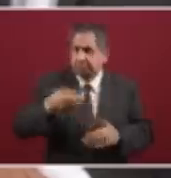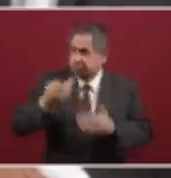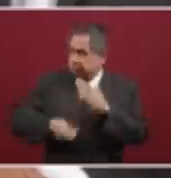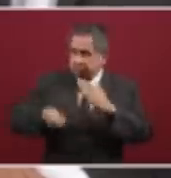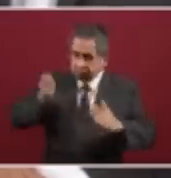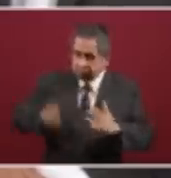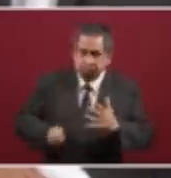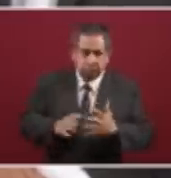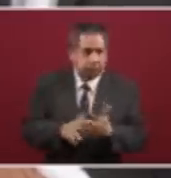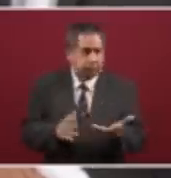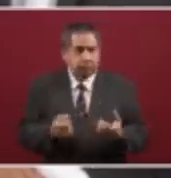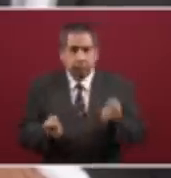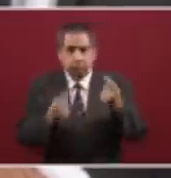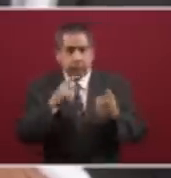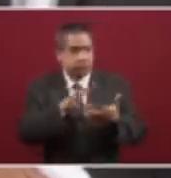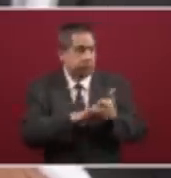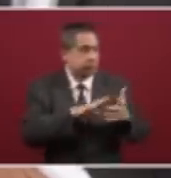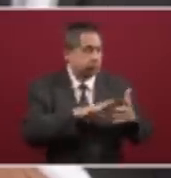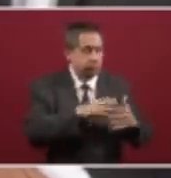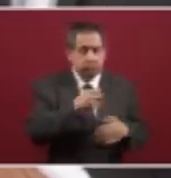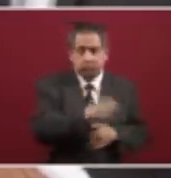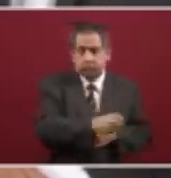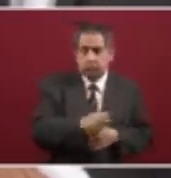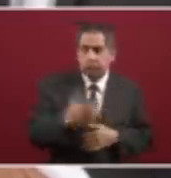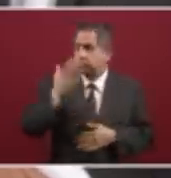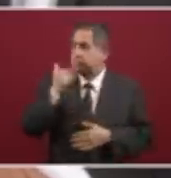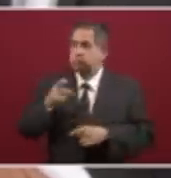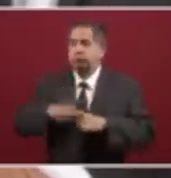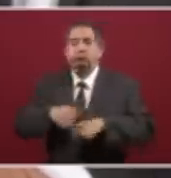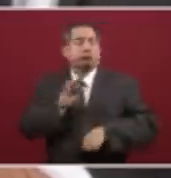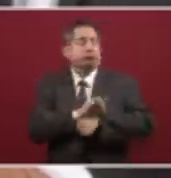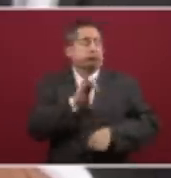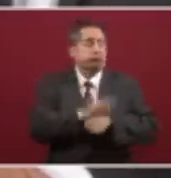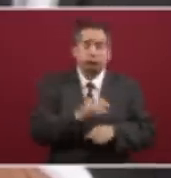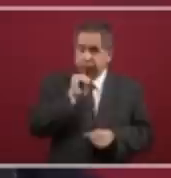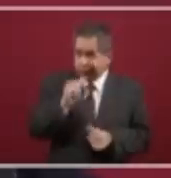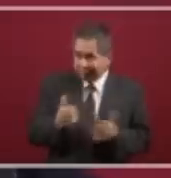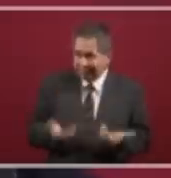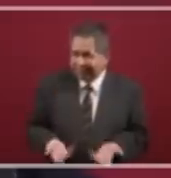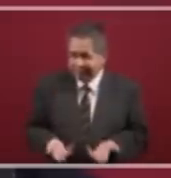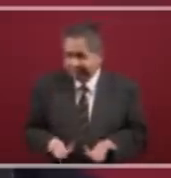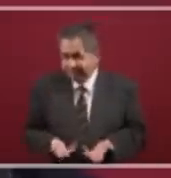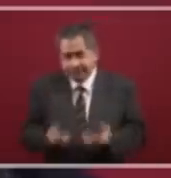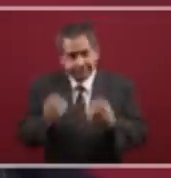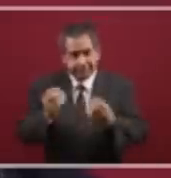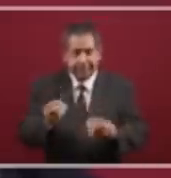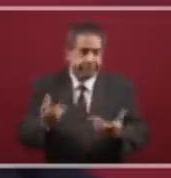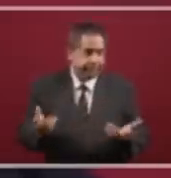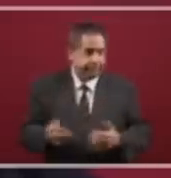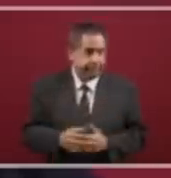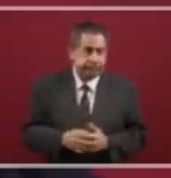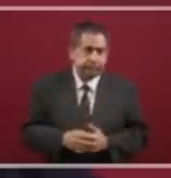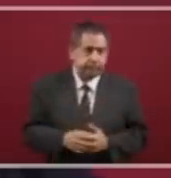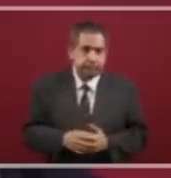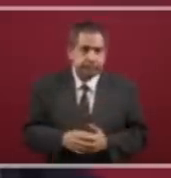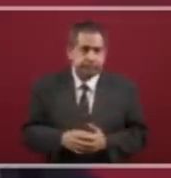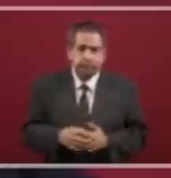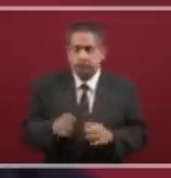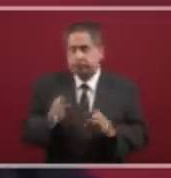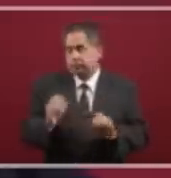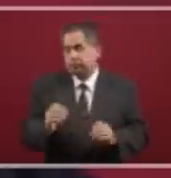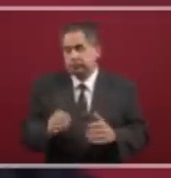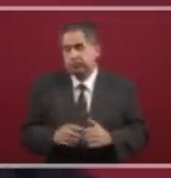en la cárcel y nunca tuvieron defensores o son